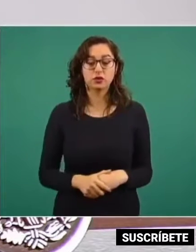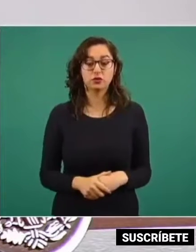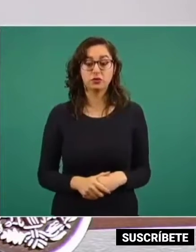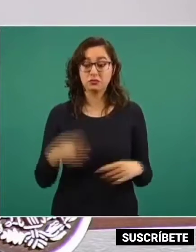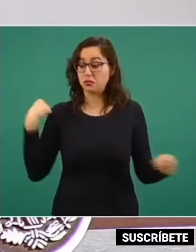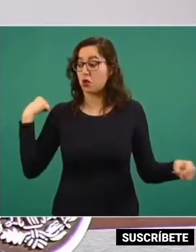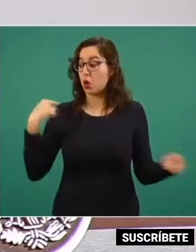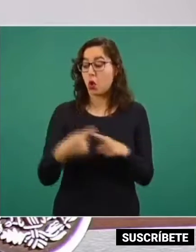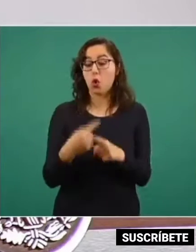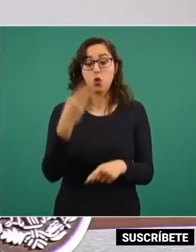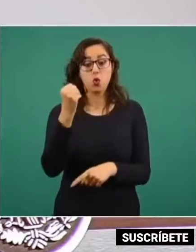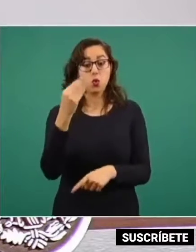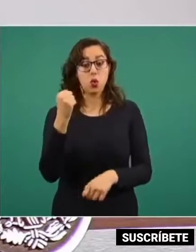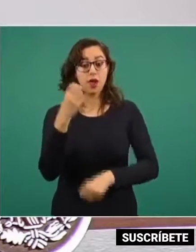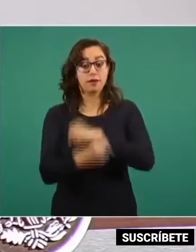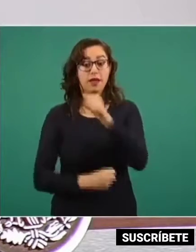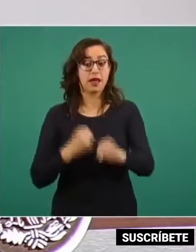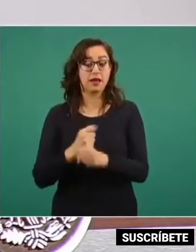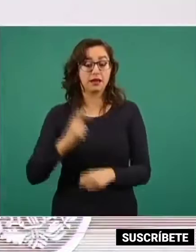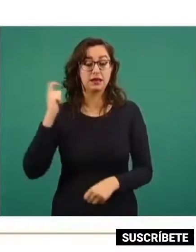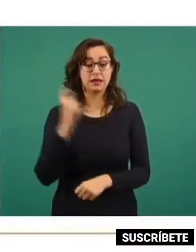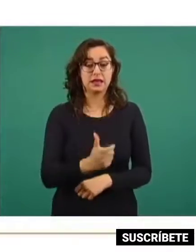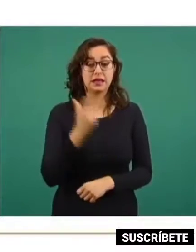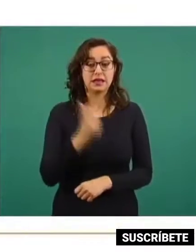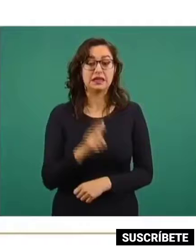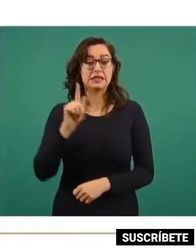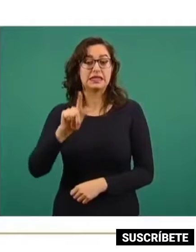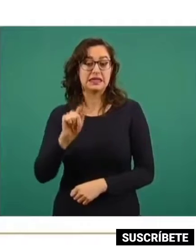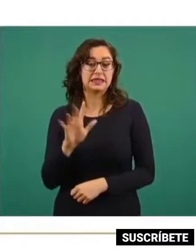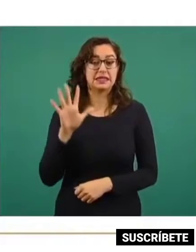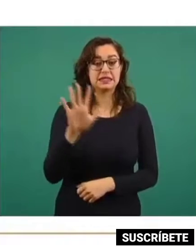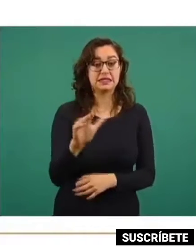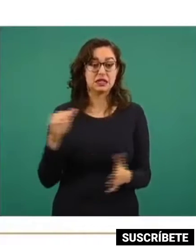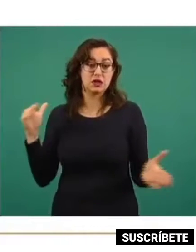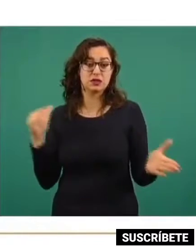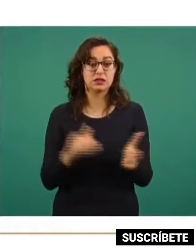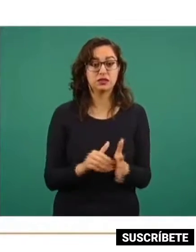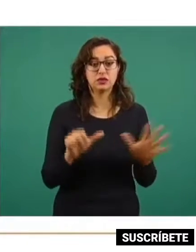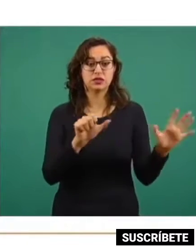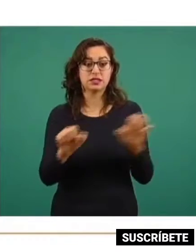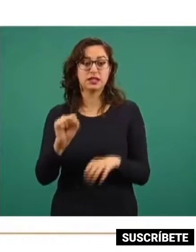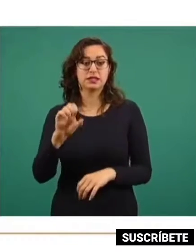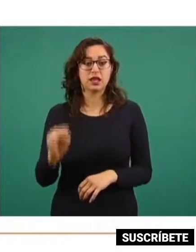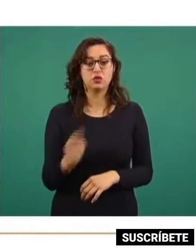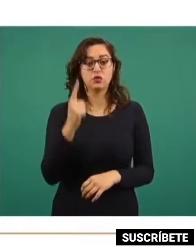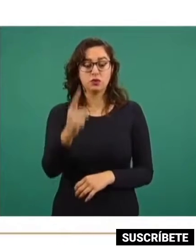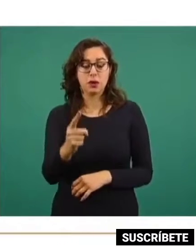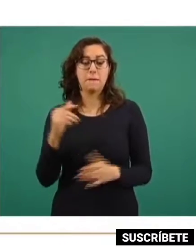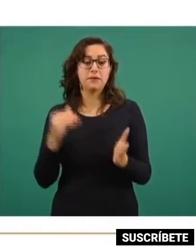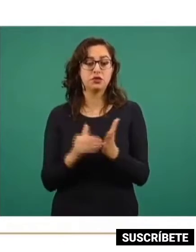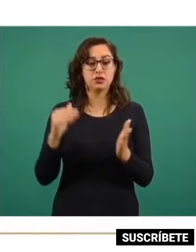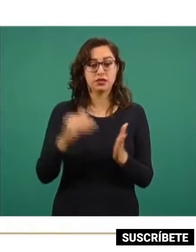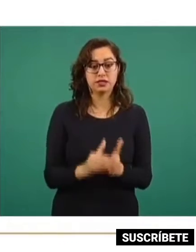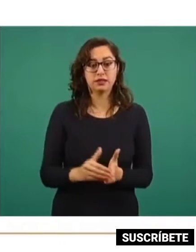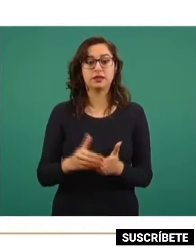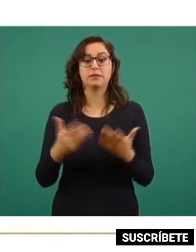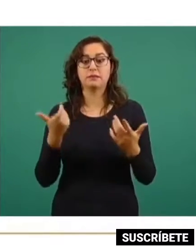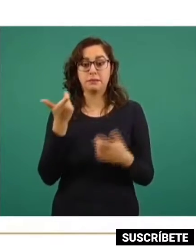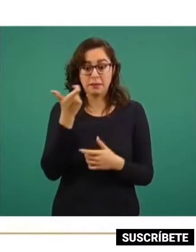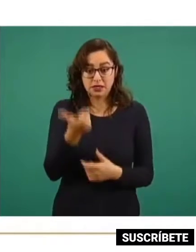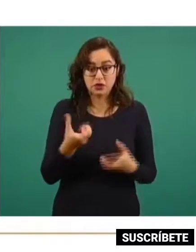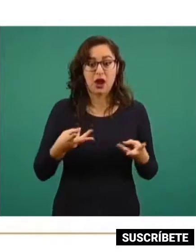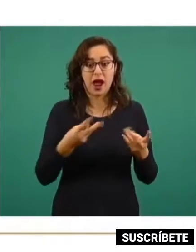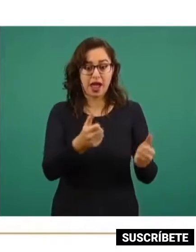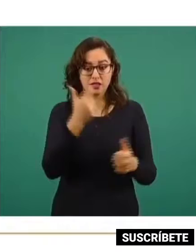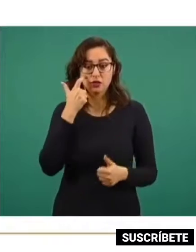nueve años un total de 75 mil 661 millones de